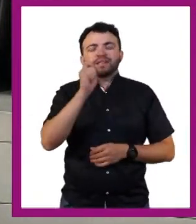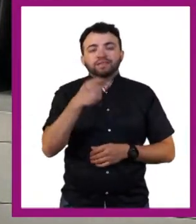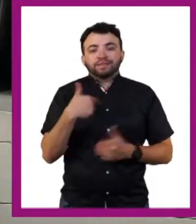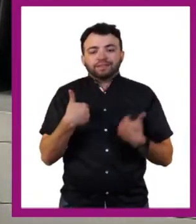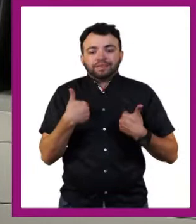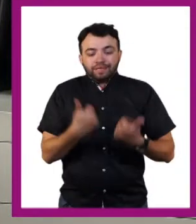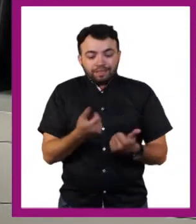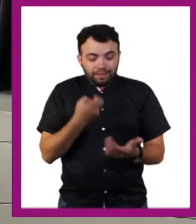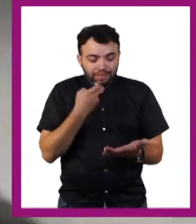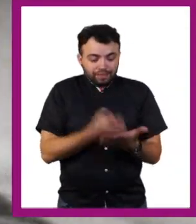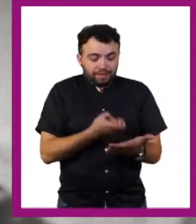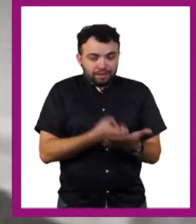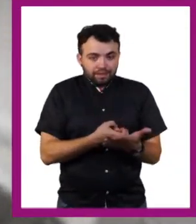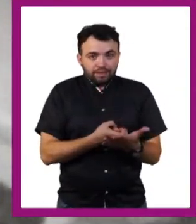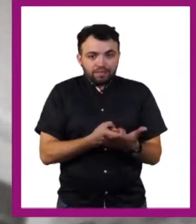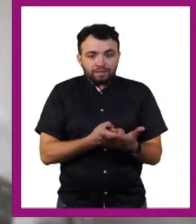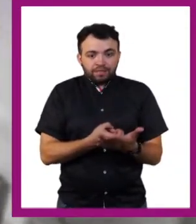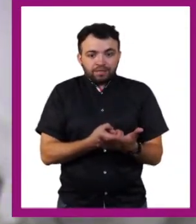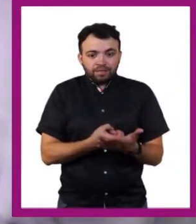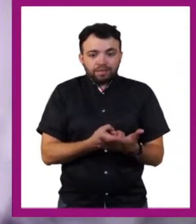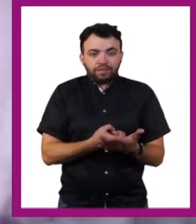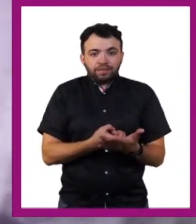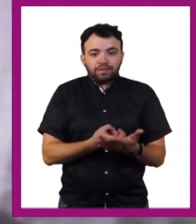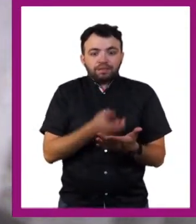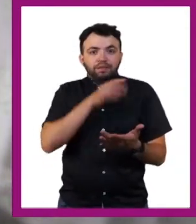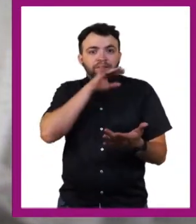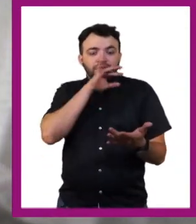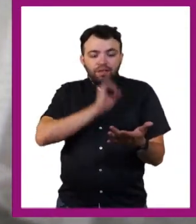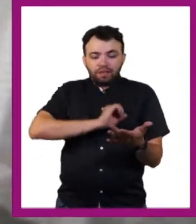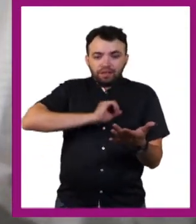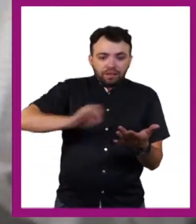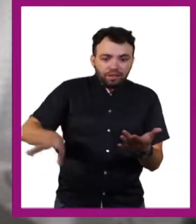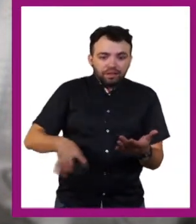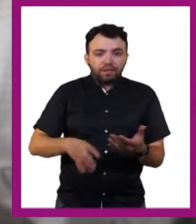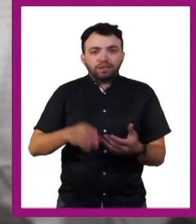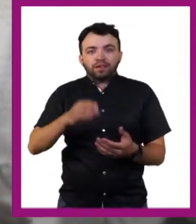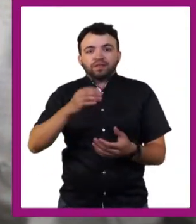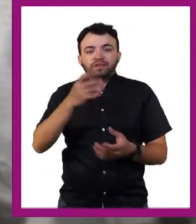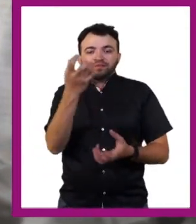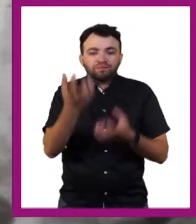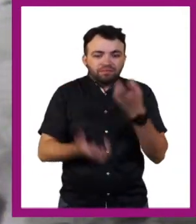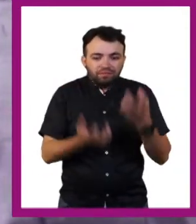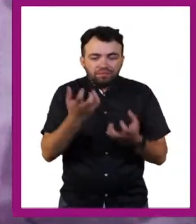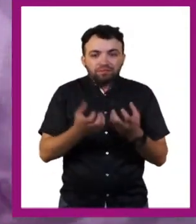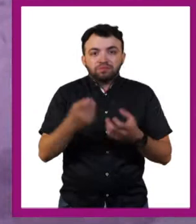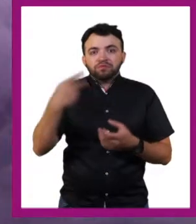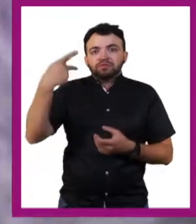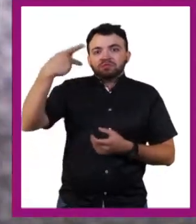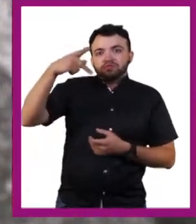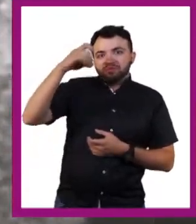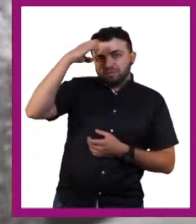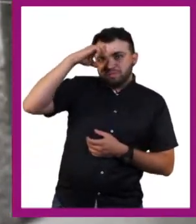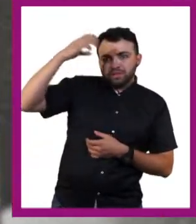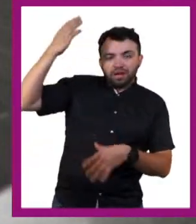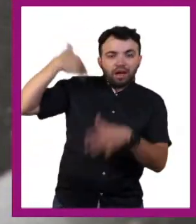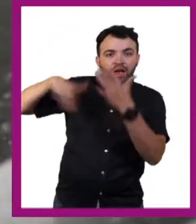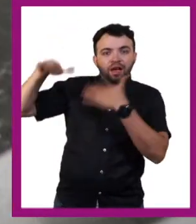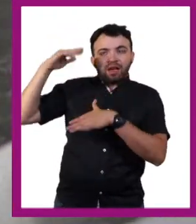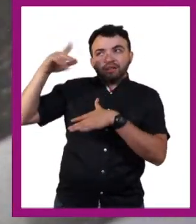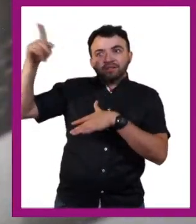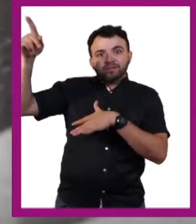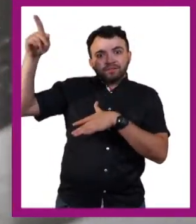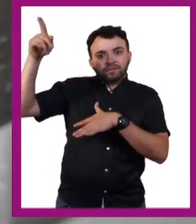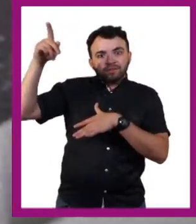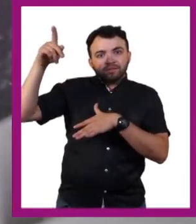que se entienda que todos esos documentos pues prácticamente los tiraron a la basura, los quemaron, los desecharon de su expediente